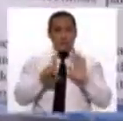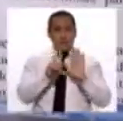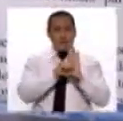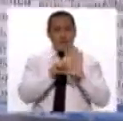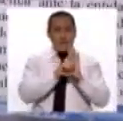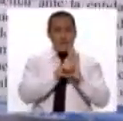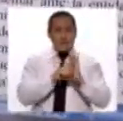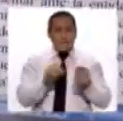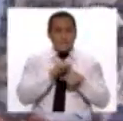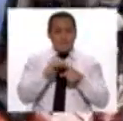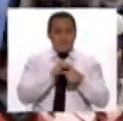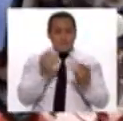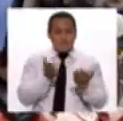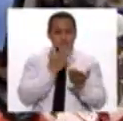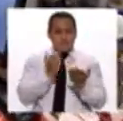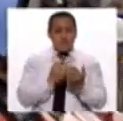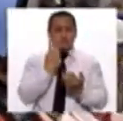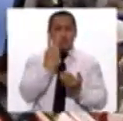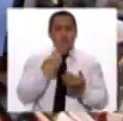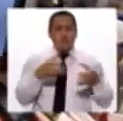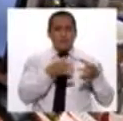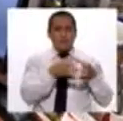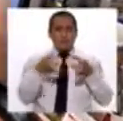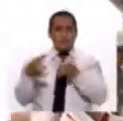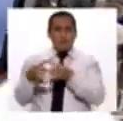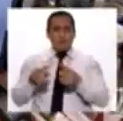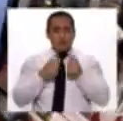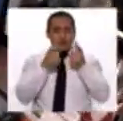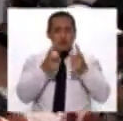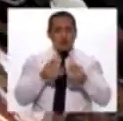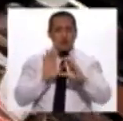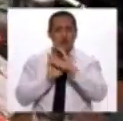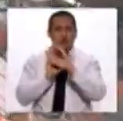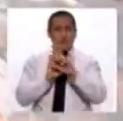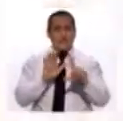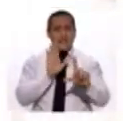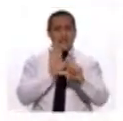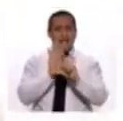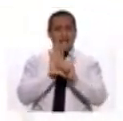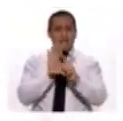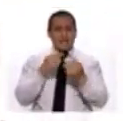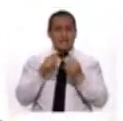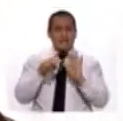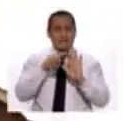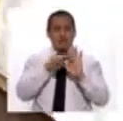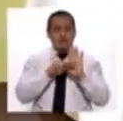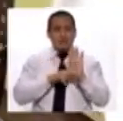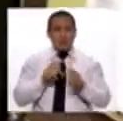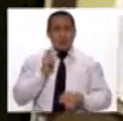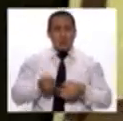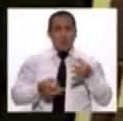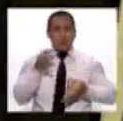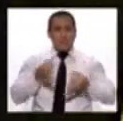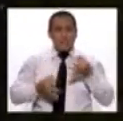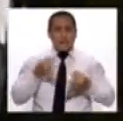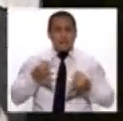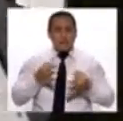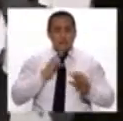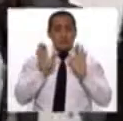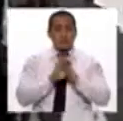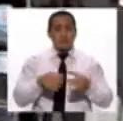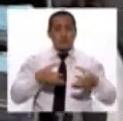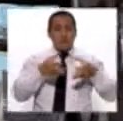Doctrinariamente y en la práctica existen dos sistemas de control de la constitucionalidad y legalidad de las normas jurídicas. Uno de